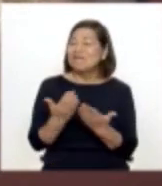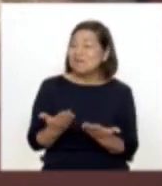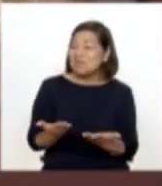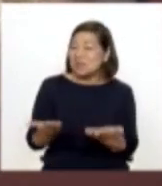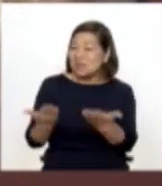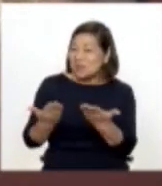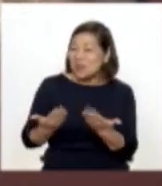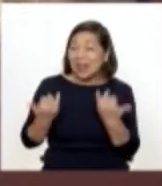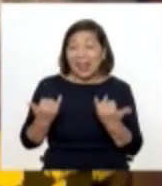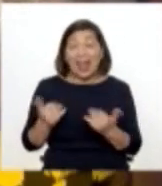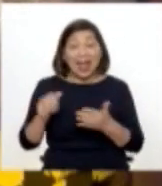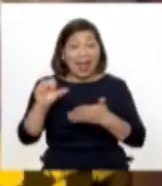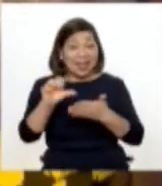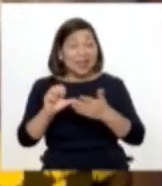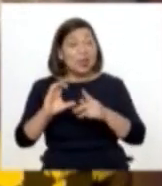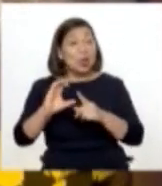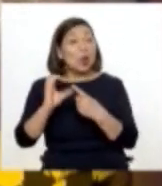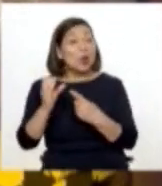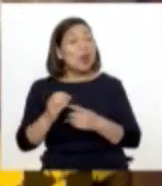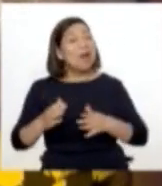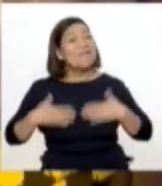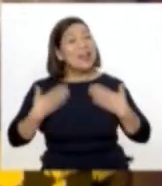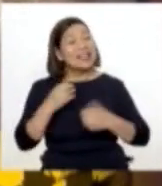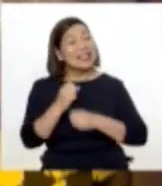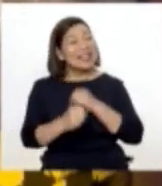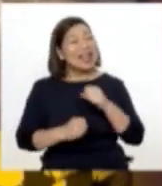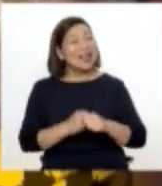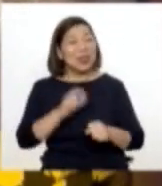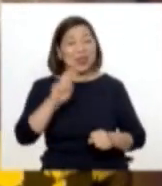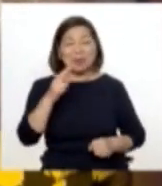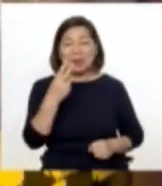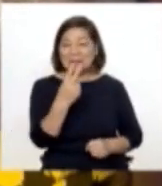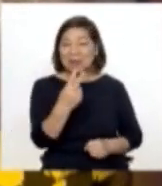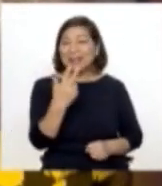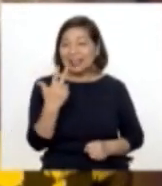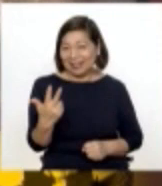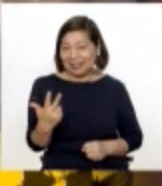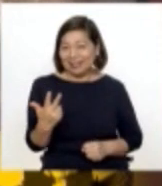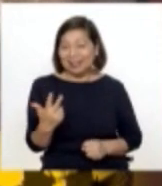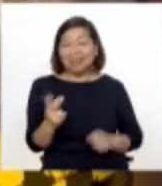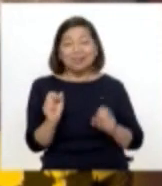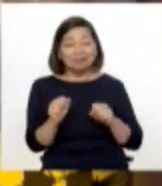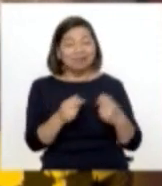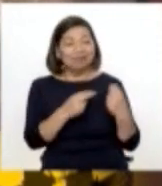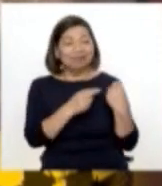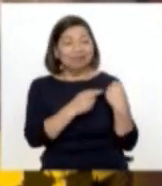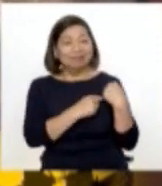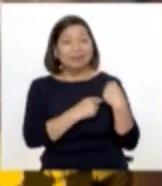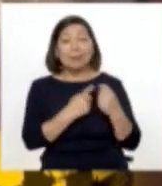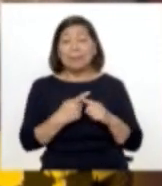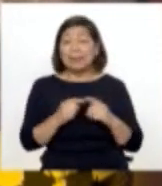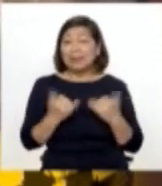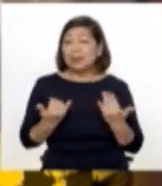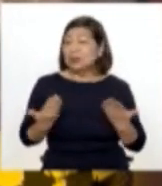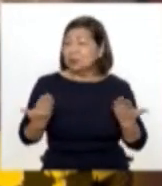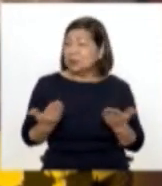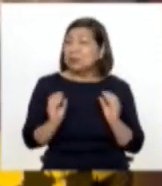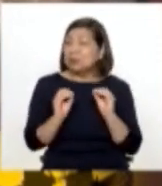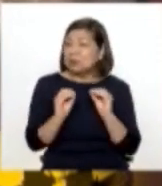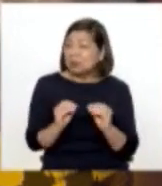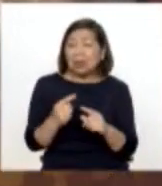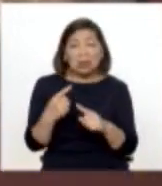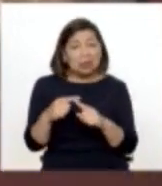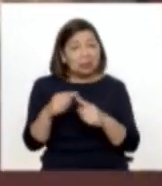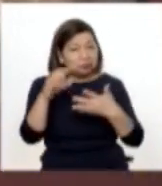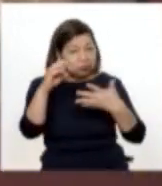están? Bienvenidos. Esto es Agenda Cultural. Feliz año este 2023. Continuamos con el compromiso y con este espacio en donde les damos